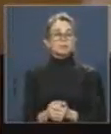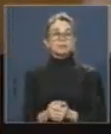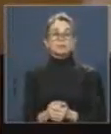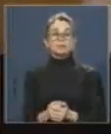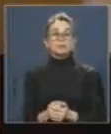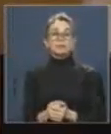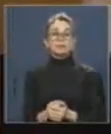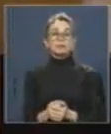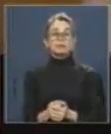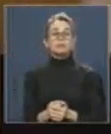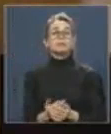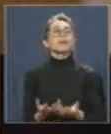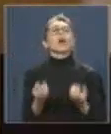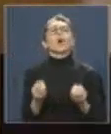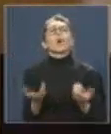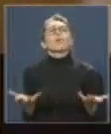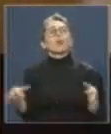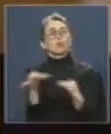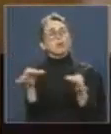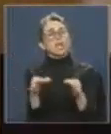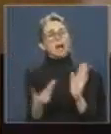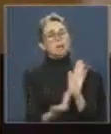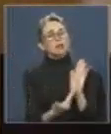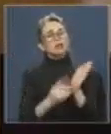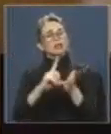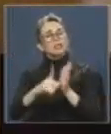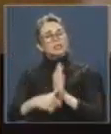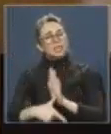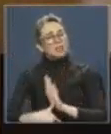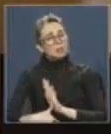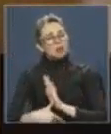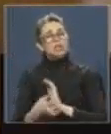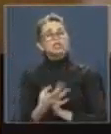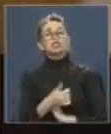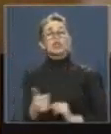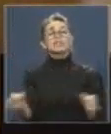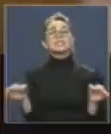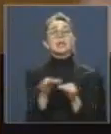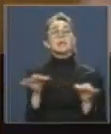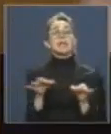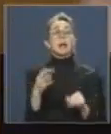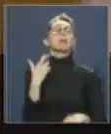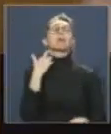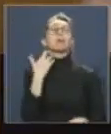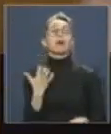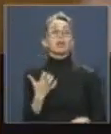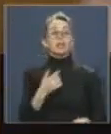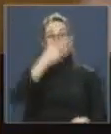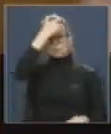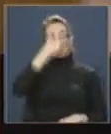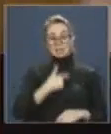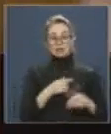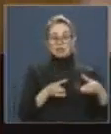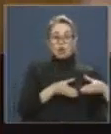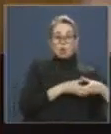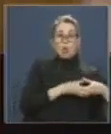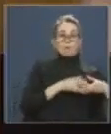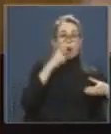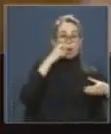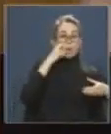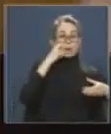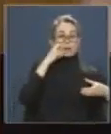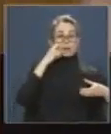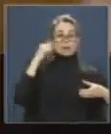esto como se explica esto se explica solo porque estamos en presencia como decimos los humanistas de la